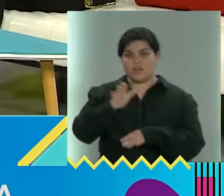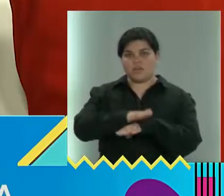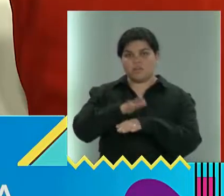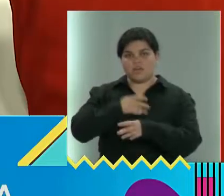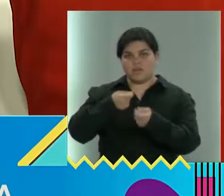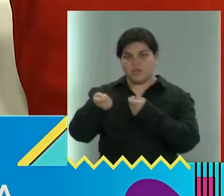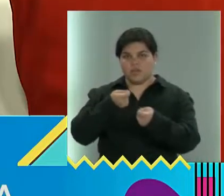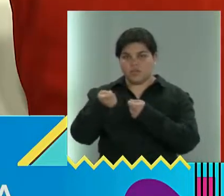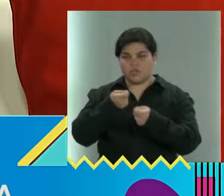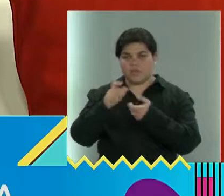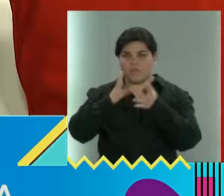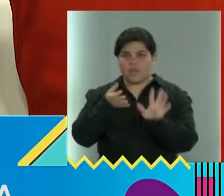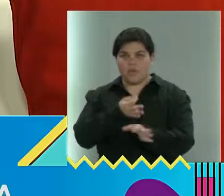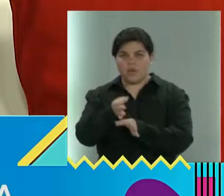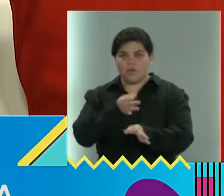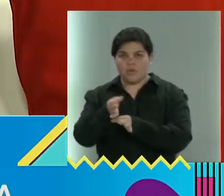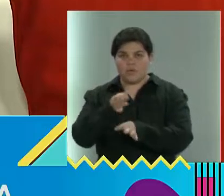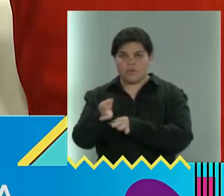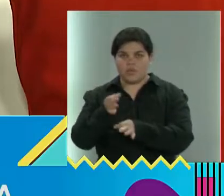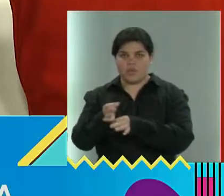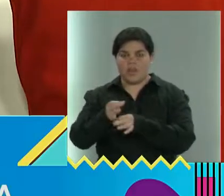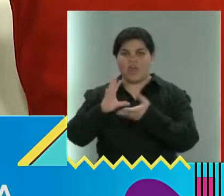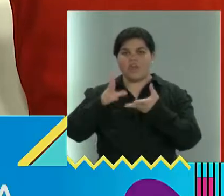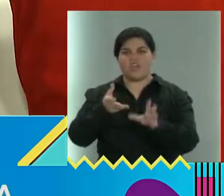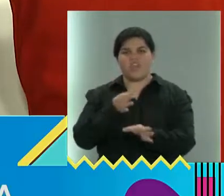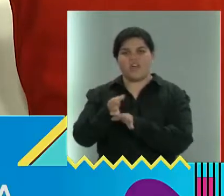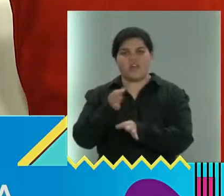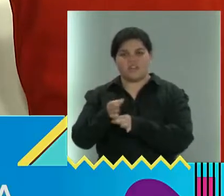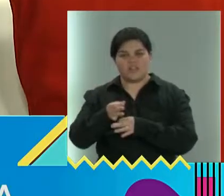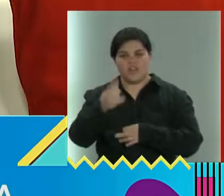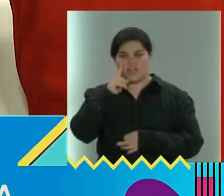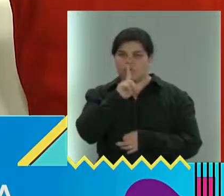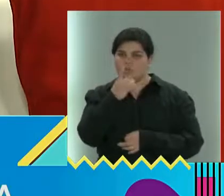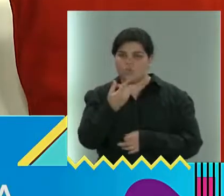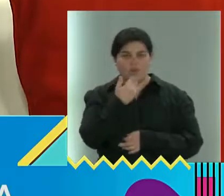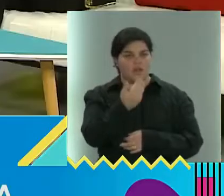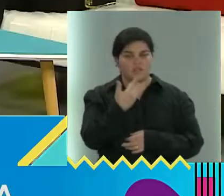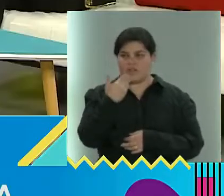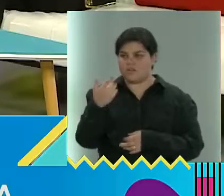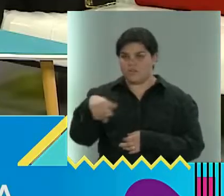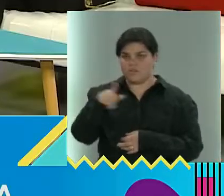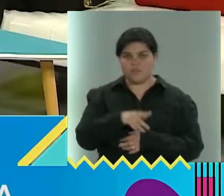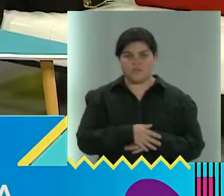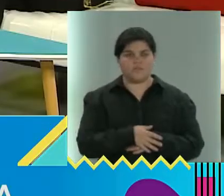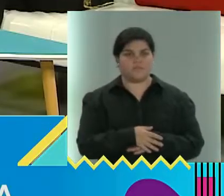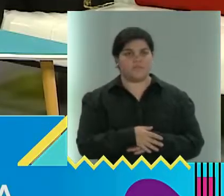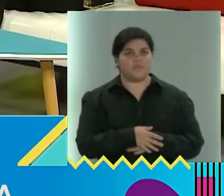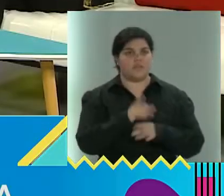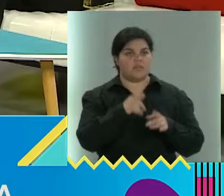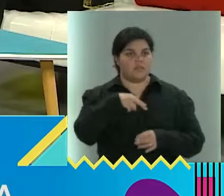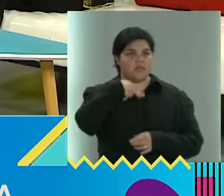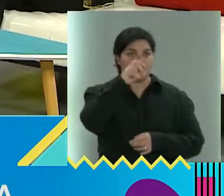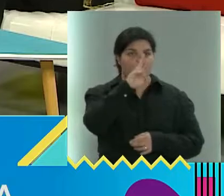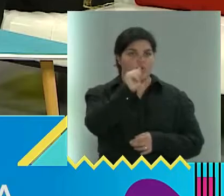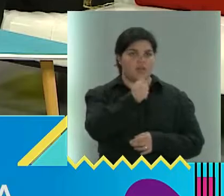gestión pedagógico-didáctica del ITU. Bienvenida, Leonora. Muchísimas gracias, muy amable. Bueno, un placer que nos acompañes. Igualmente. Y también está Nora